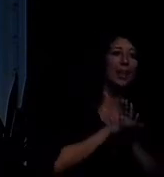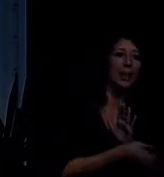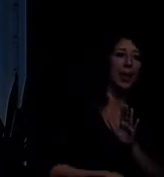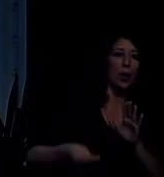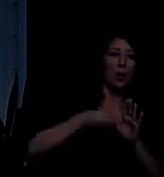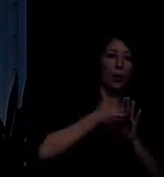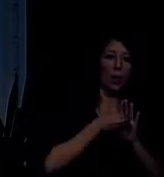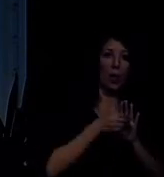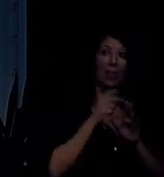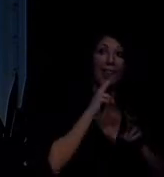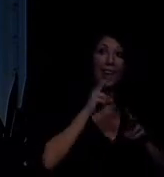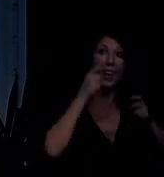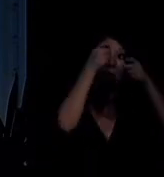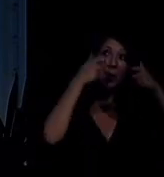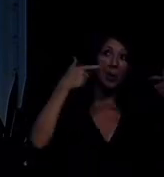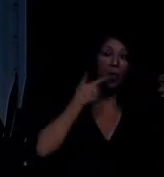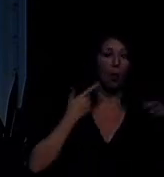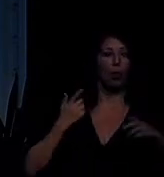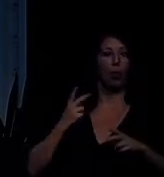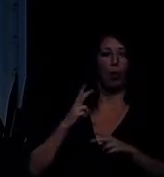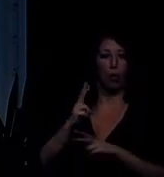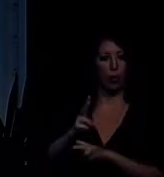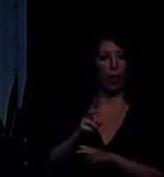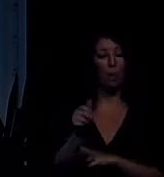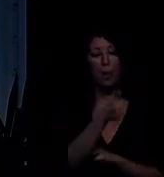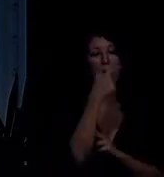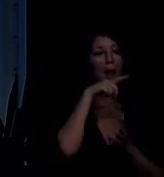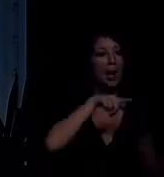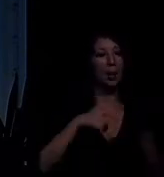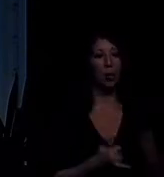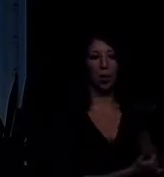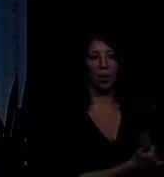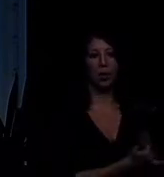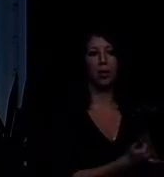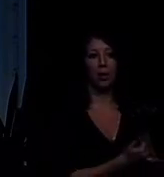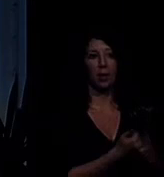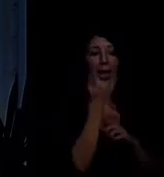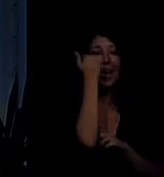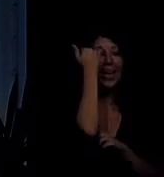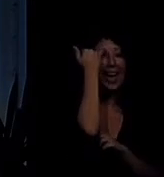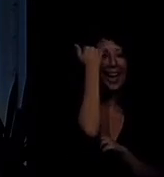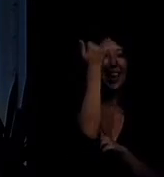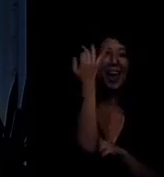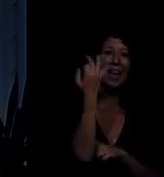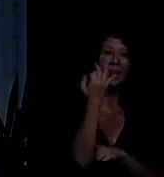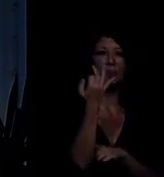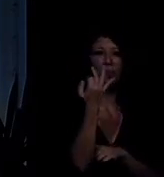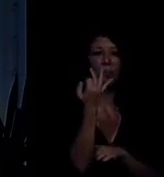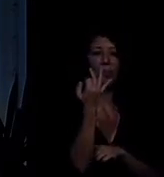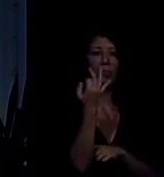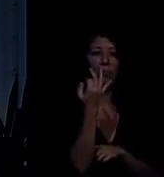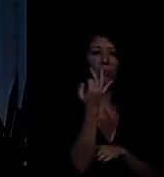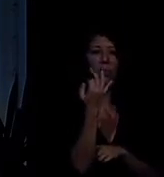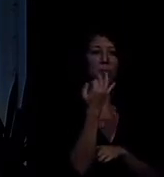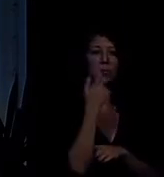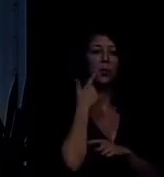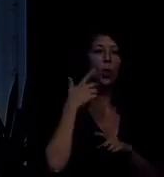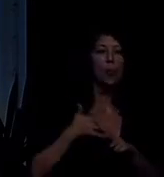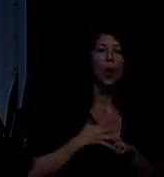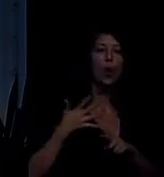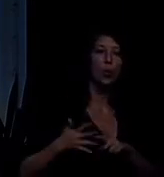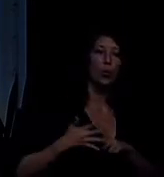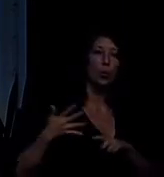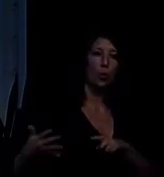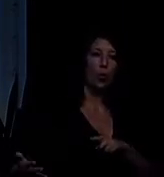generar contrarrepresentaciones. Una tiene que ver con el lenguaje y también con esta idea de sacar de esta producción constante que os